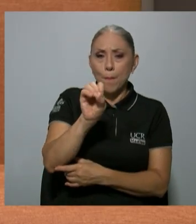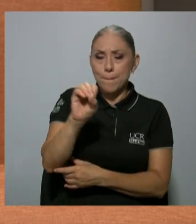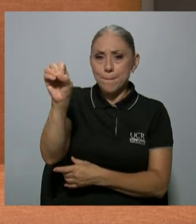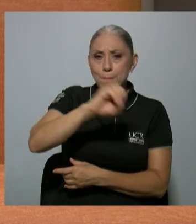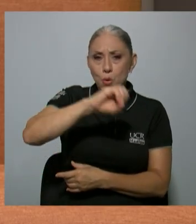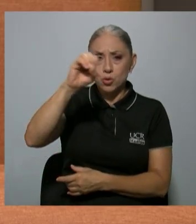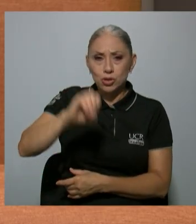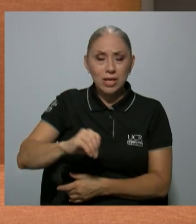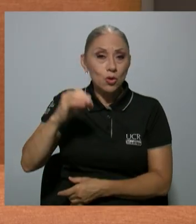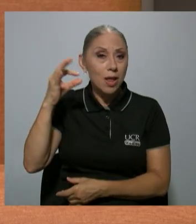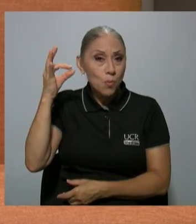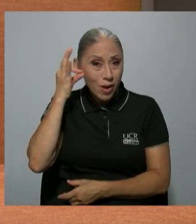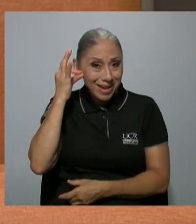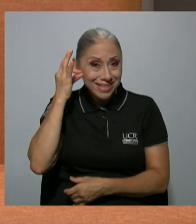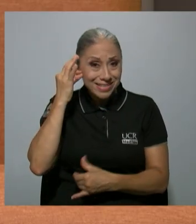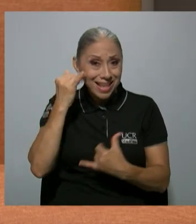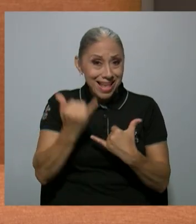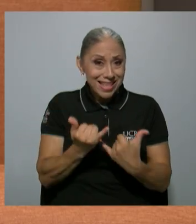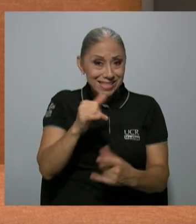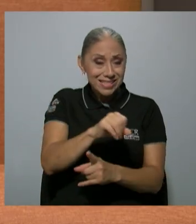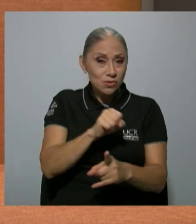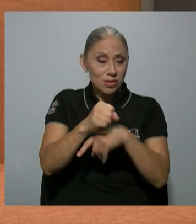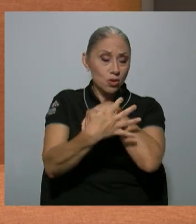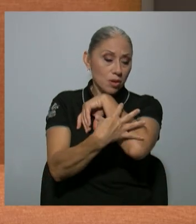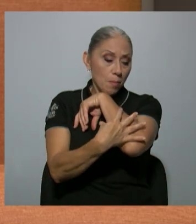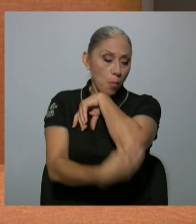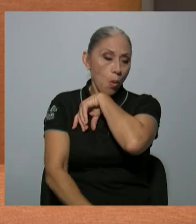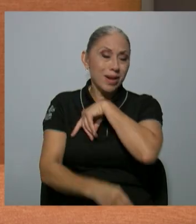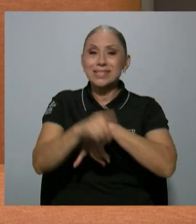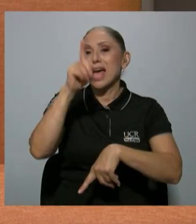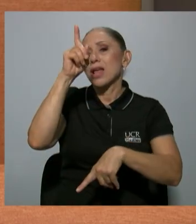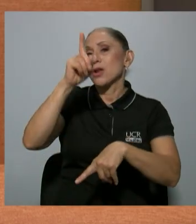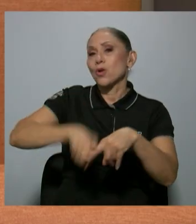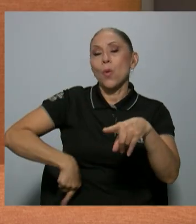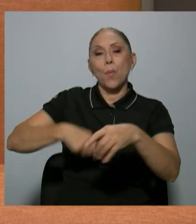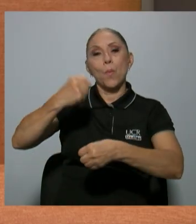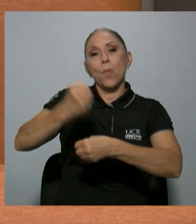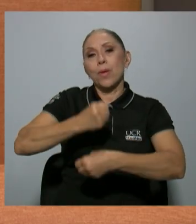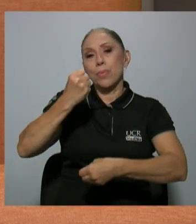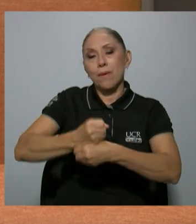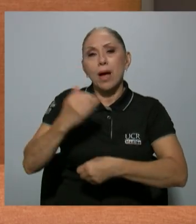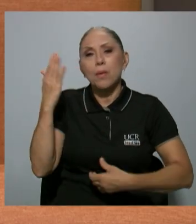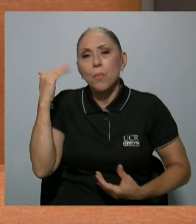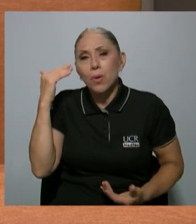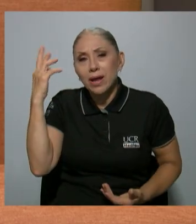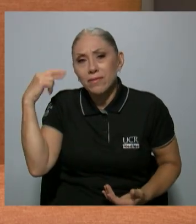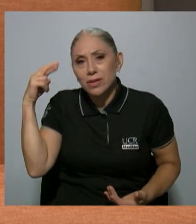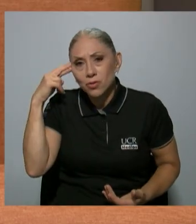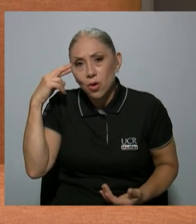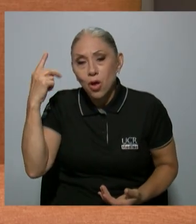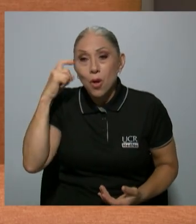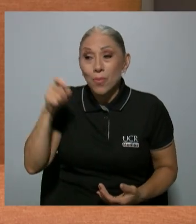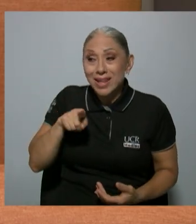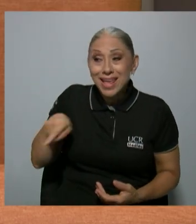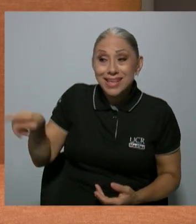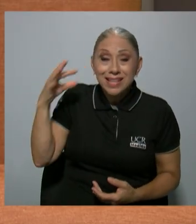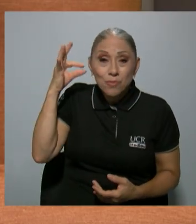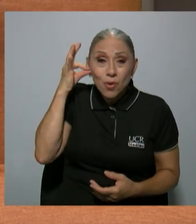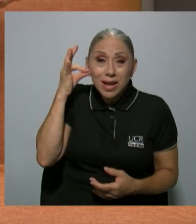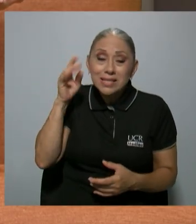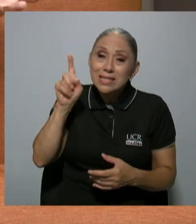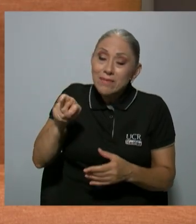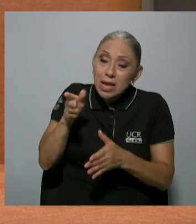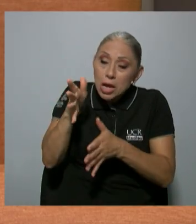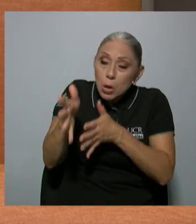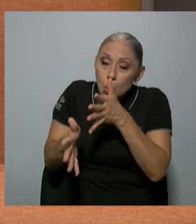de las mujeres en pobreza no pueden ingresar al mercado laboral, no pueden trabajar porque realizan labores de cuidado. Otras han tenido